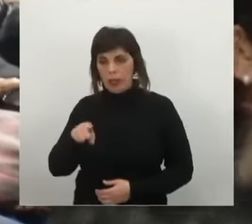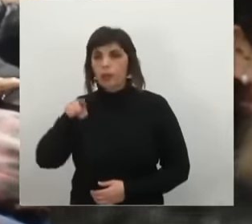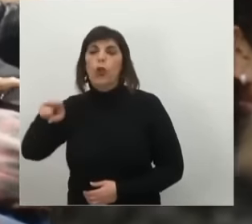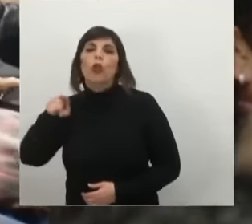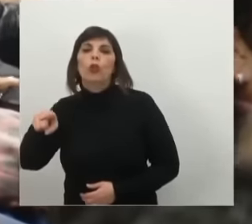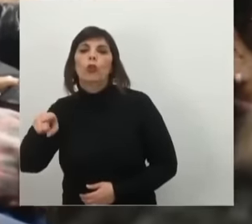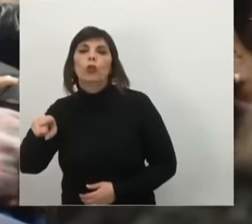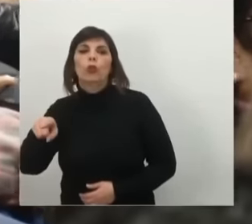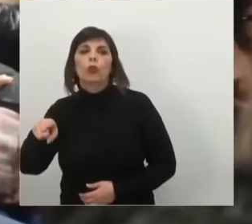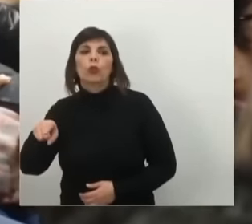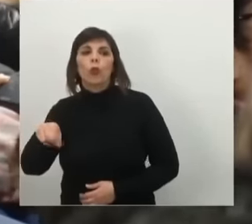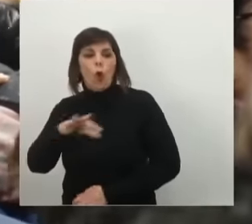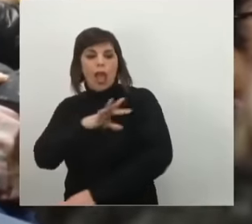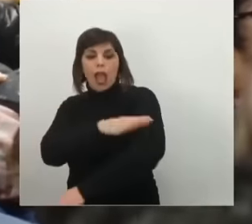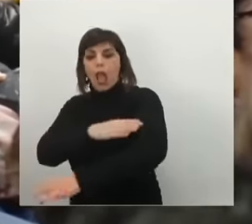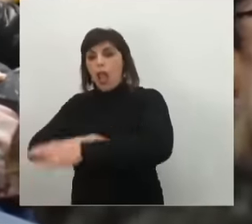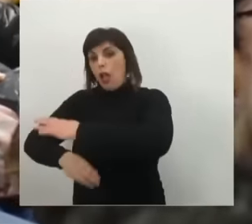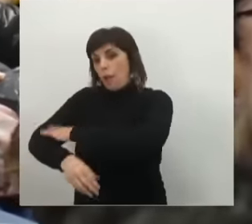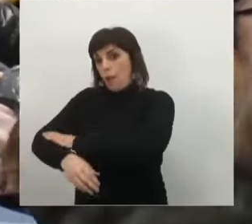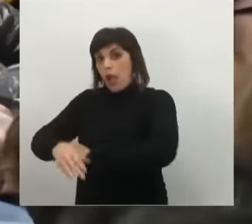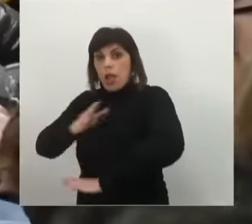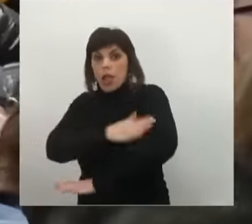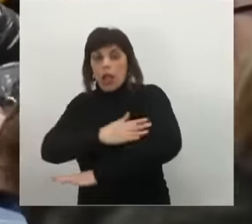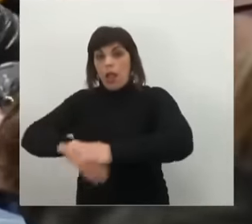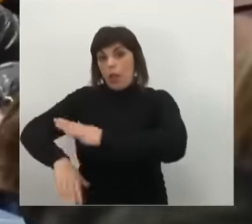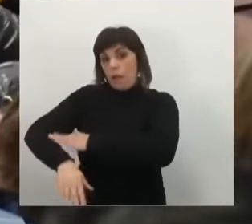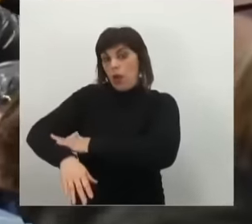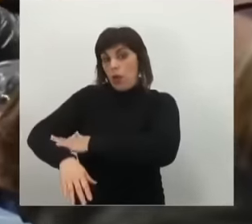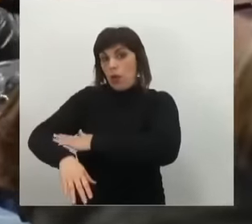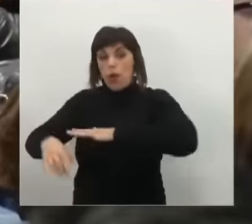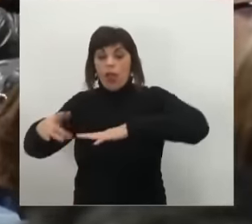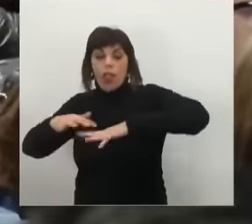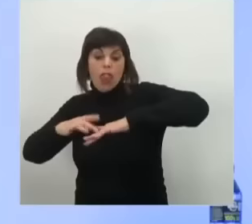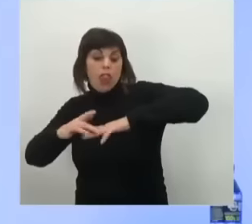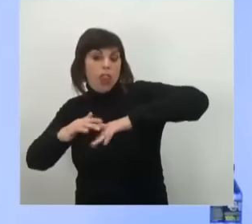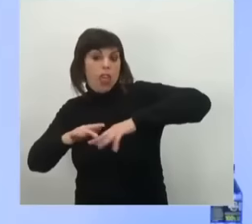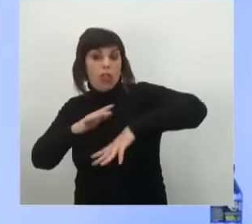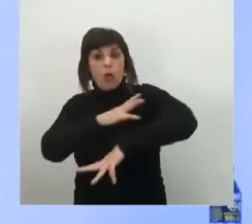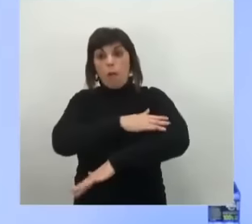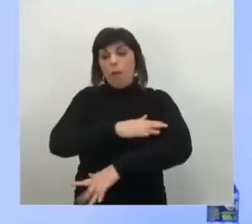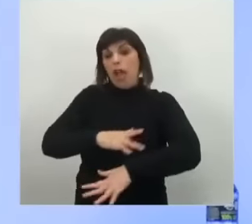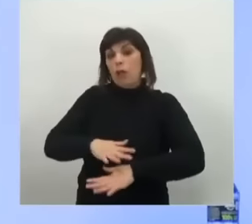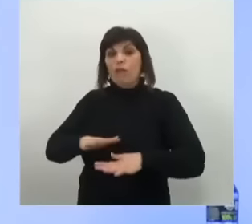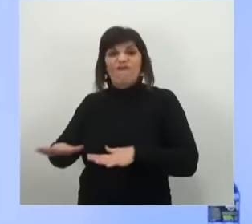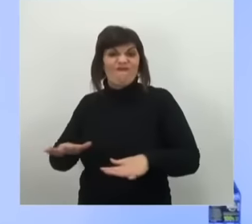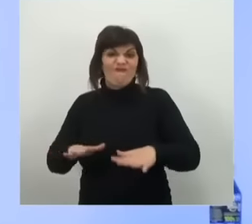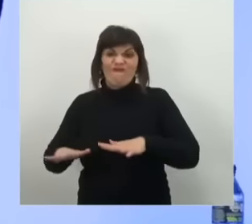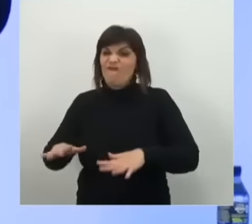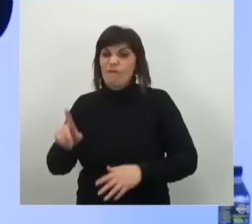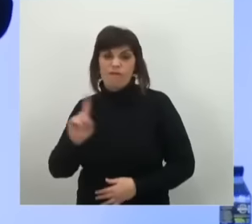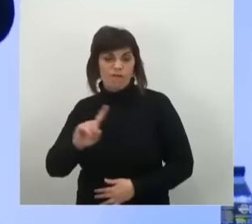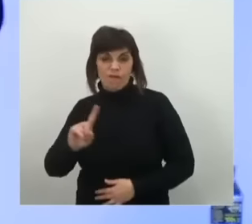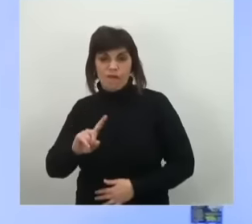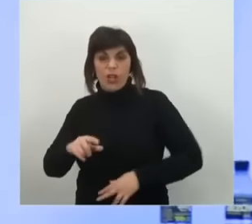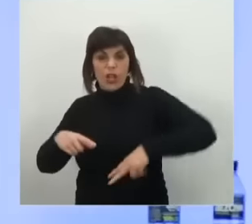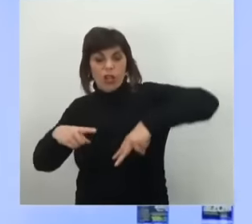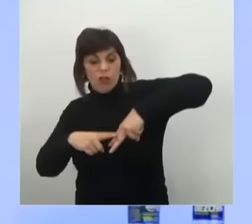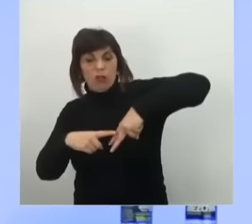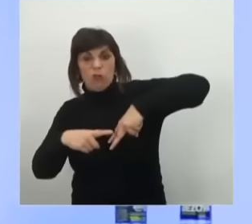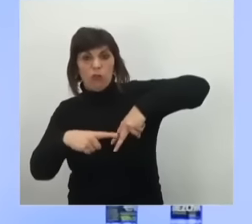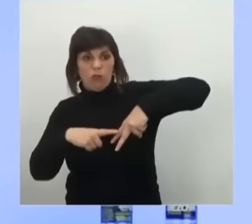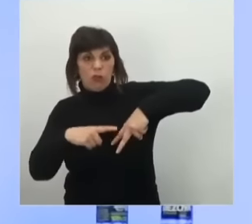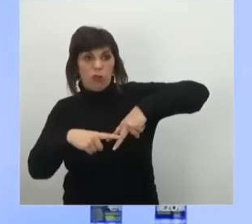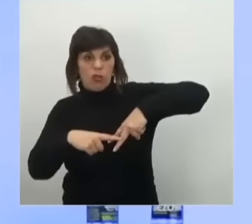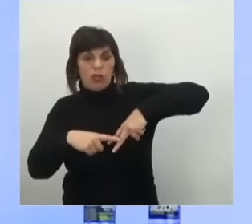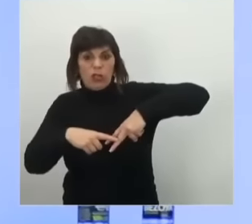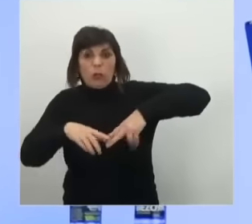a empezar vas a perder las extremidades es decir tu movimiento de dedos mano todo eso va a empezar de funcionar tus piernas Se van